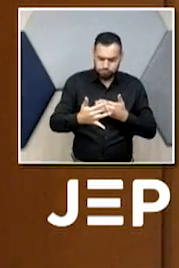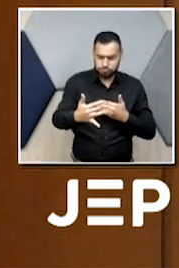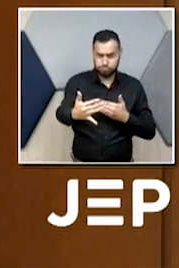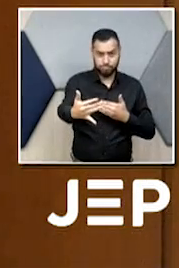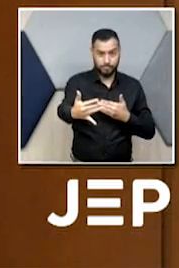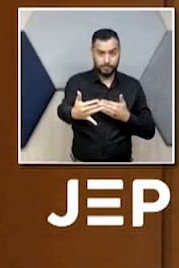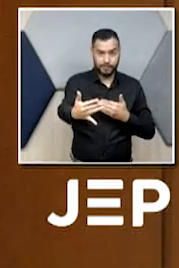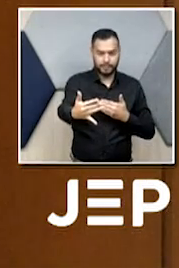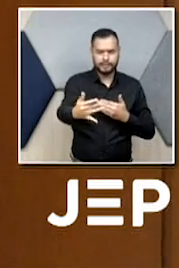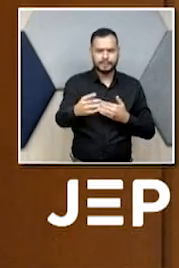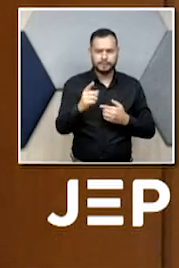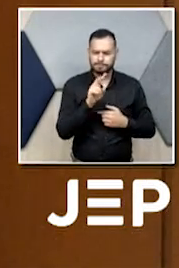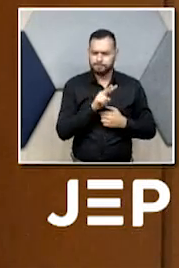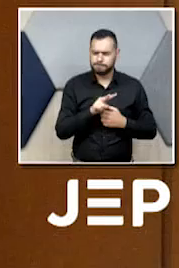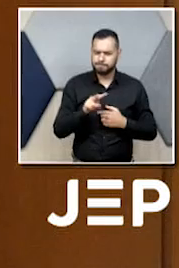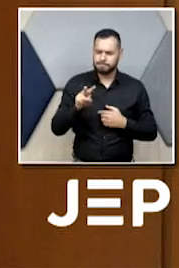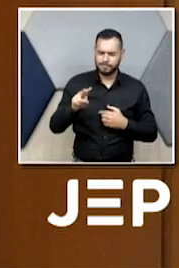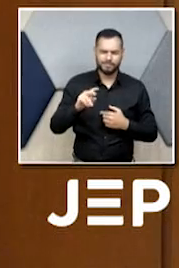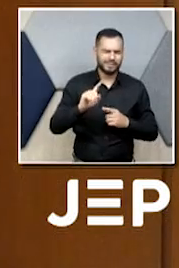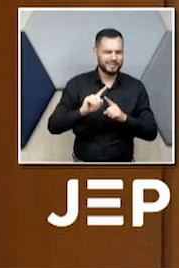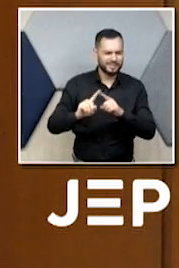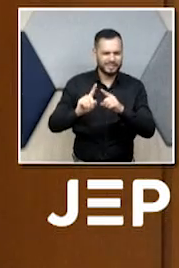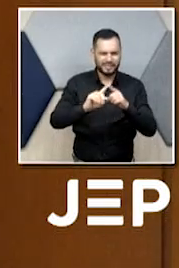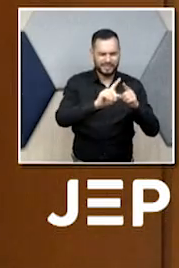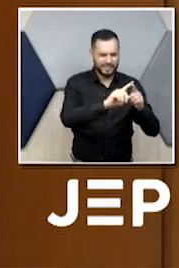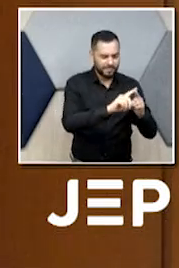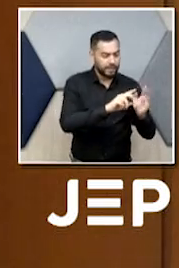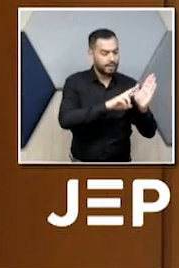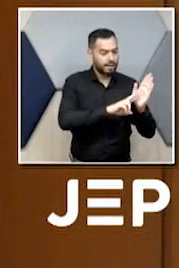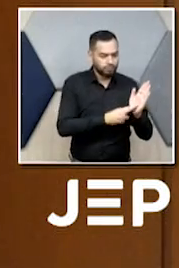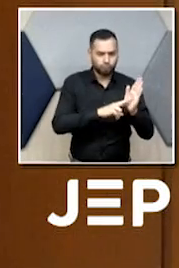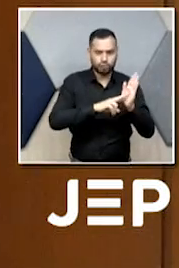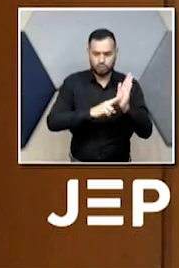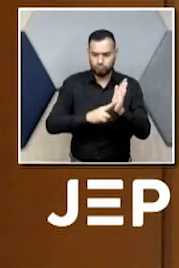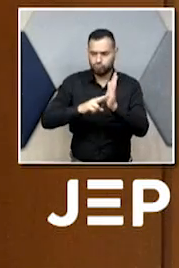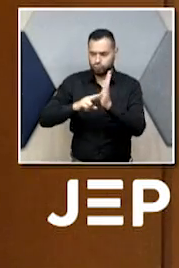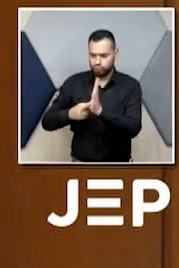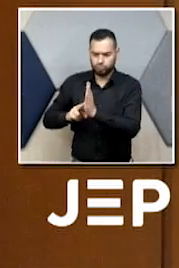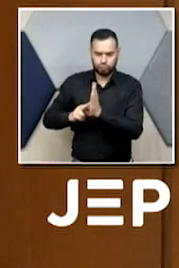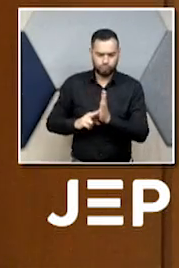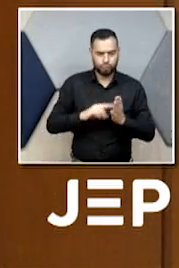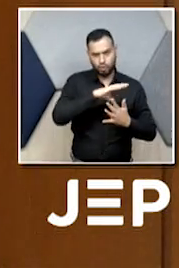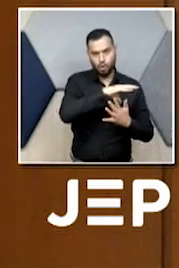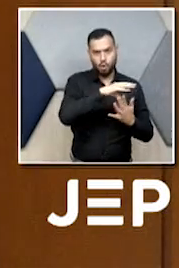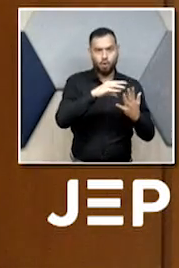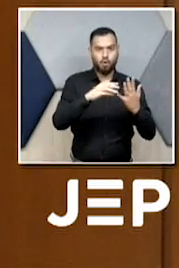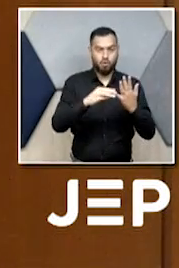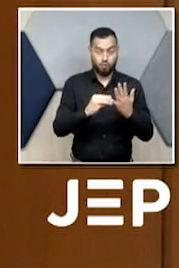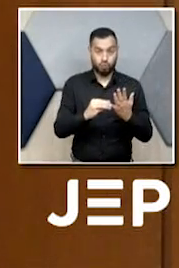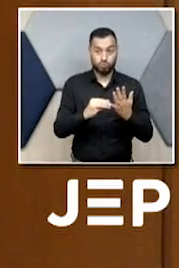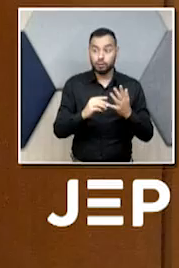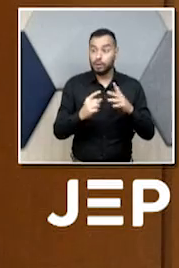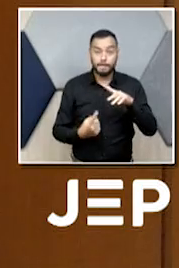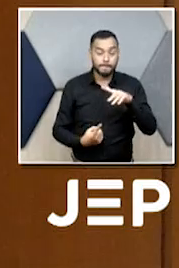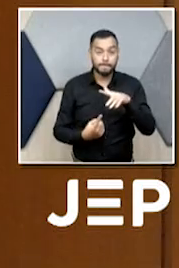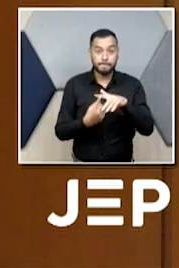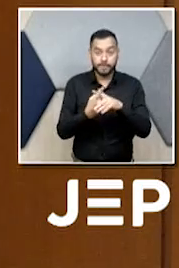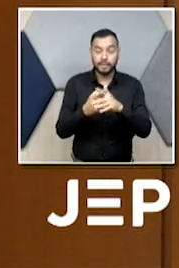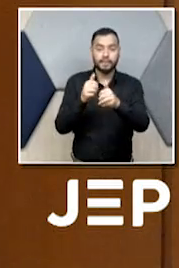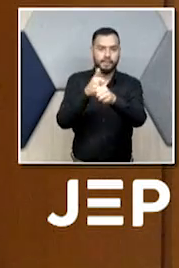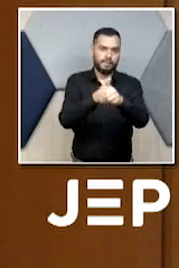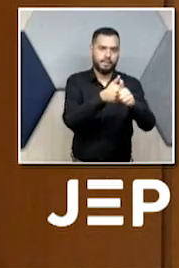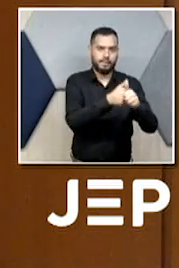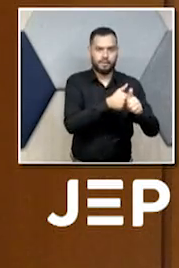presenciemos una cadena de resoluciones de conclusión que tendrá su origen en cada uno de esos